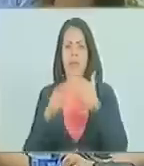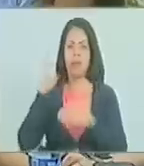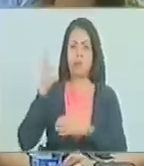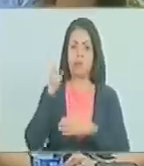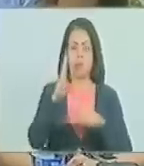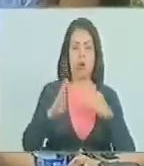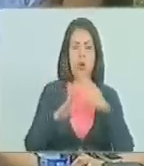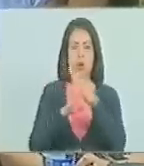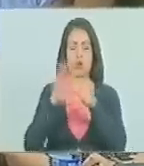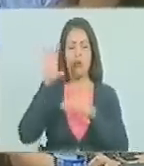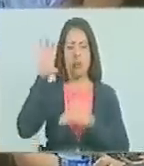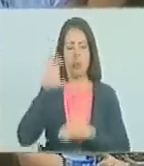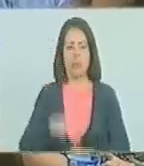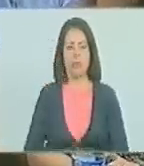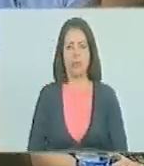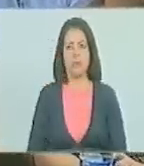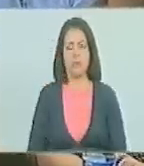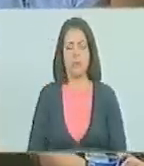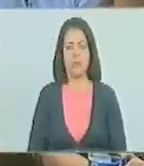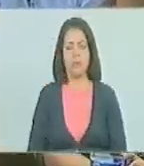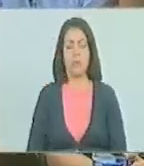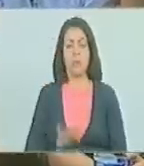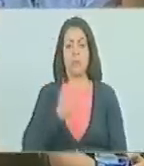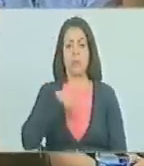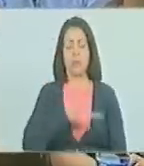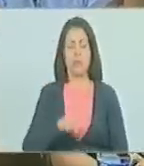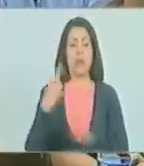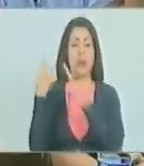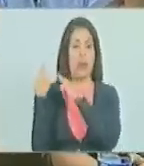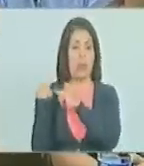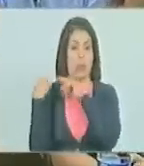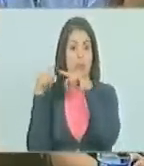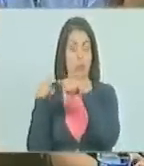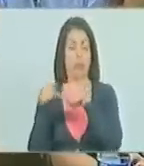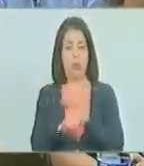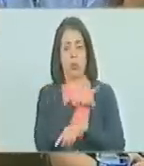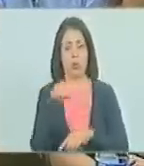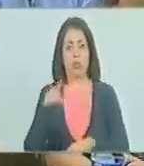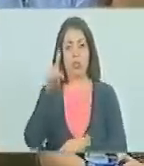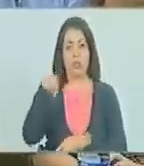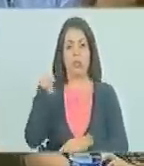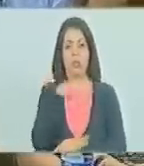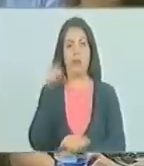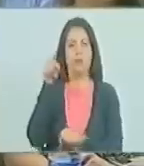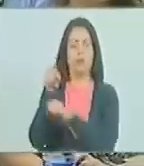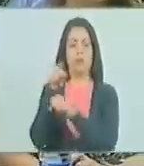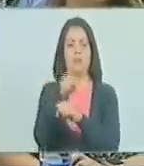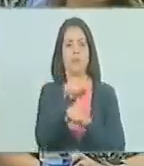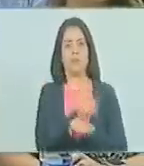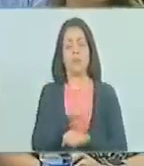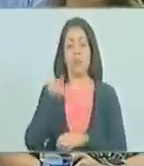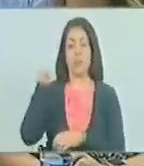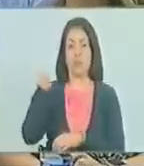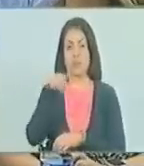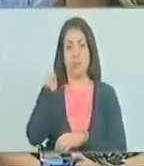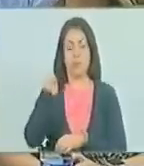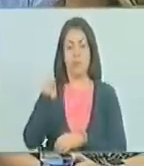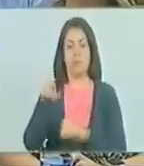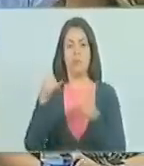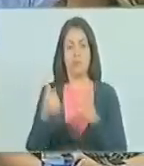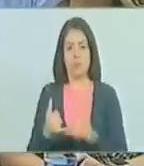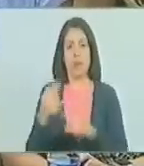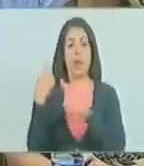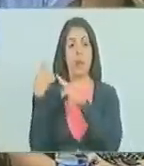sanciones contra el país. Y nosotros responsablemente a ustedes sí lo señalamos, que son